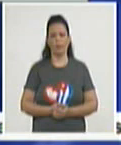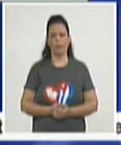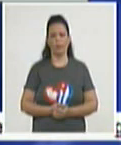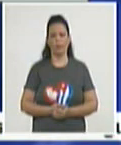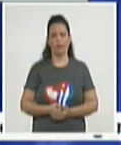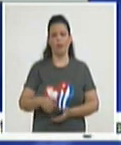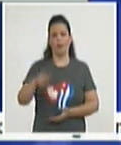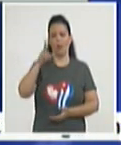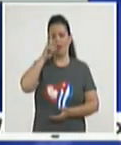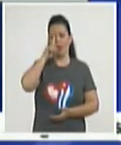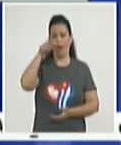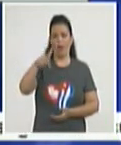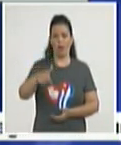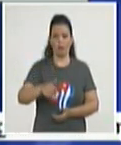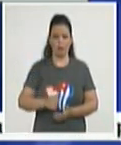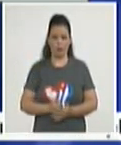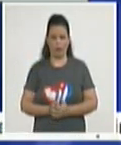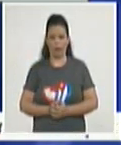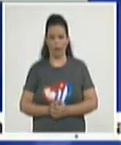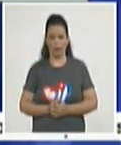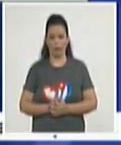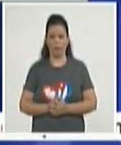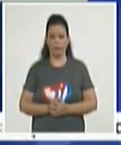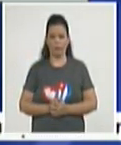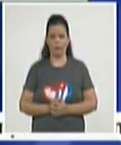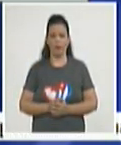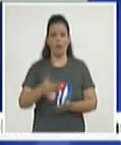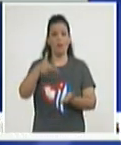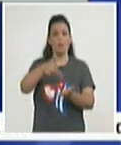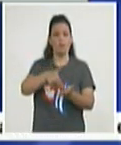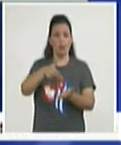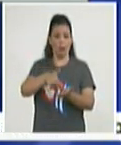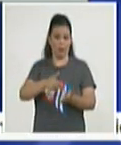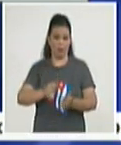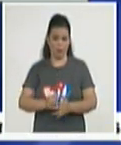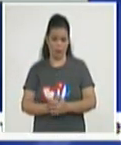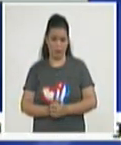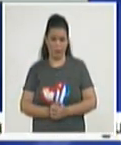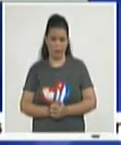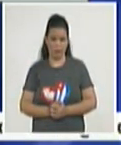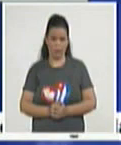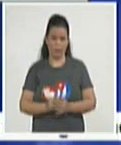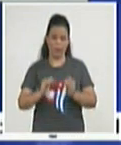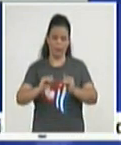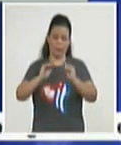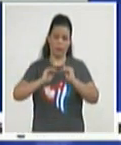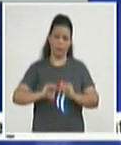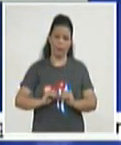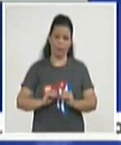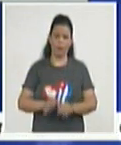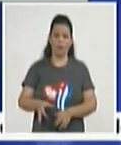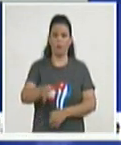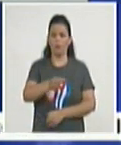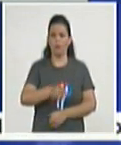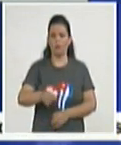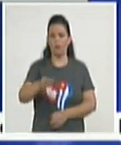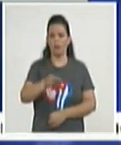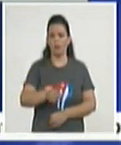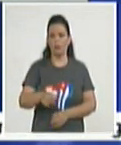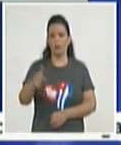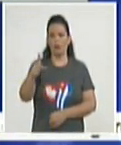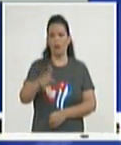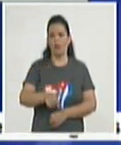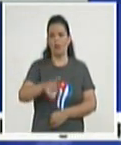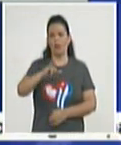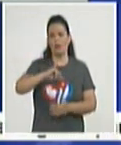Najasa, le sigue Minas y por último el municipio de Jimaguayú, el de